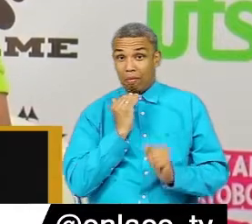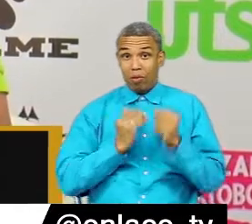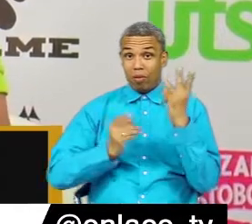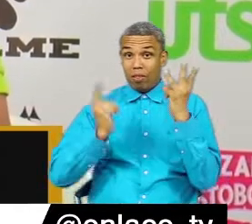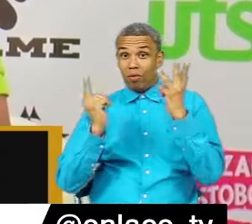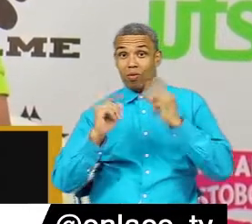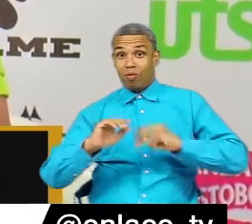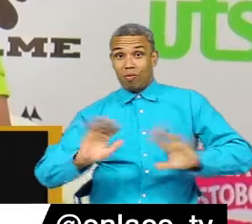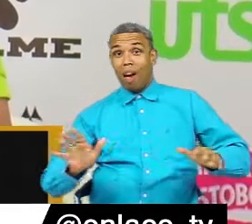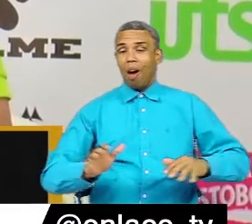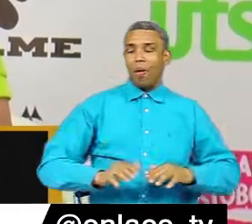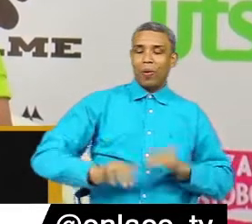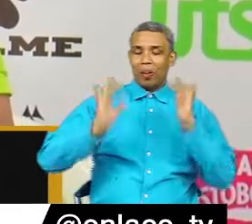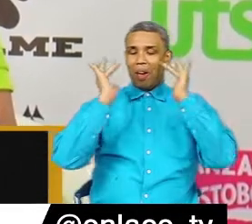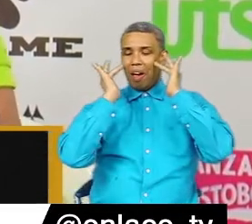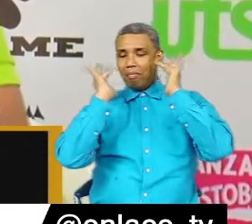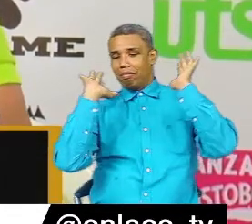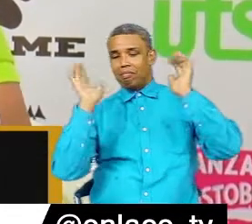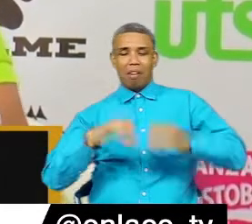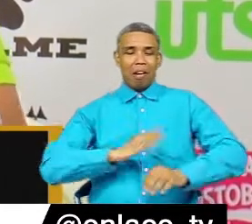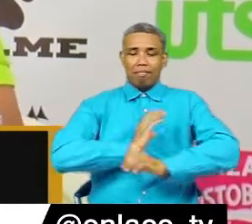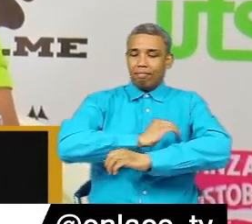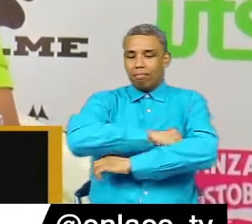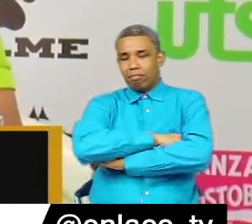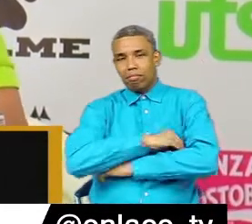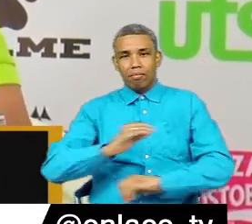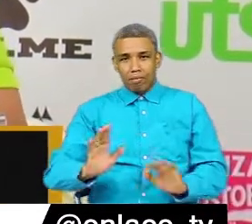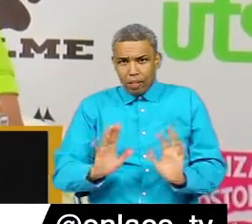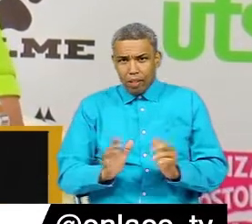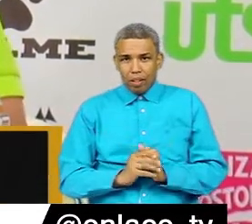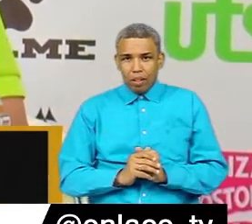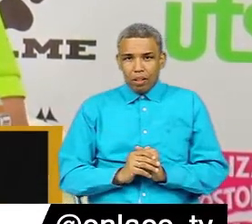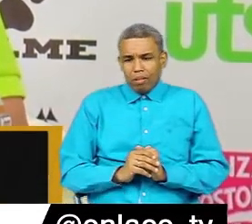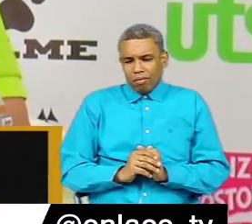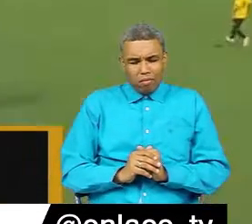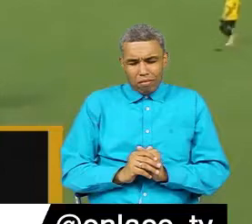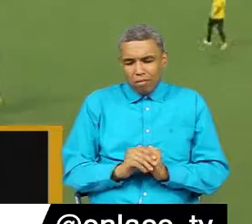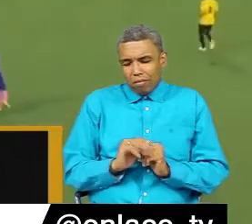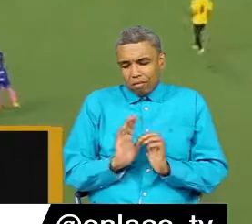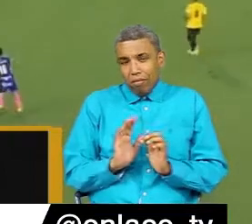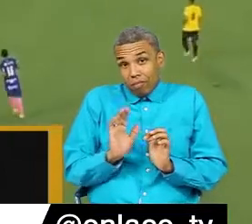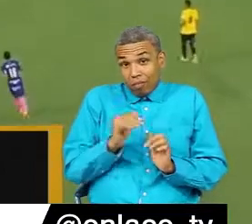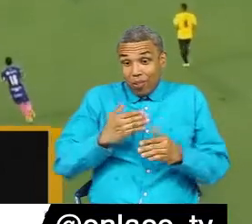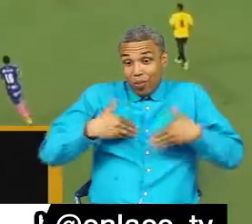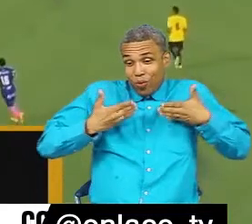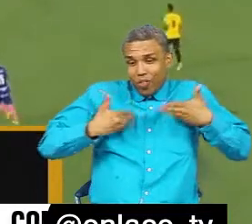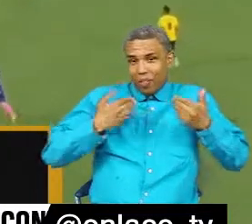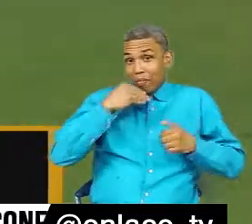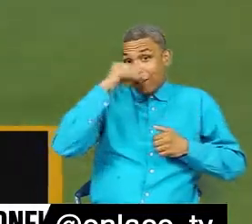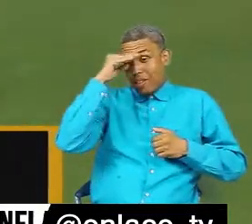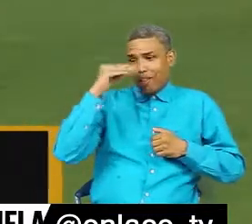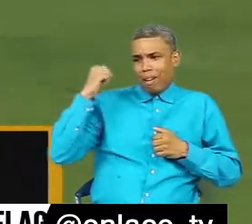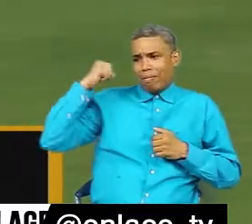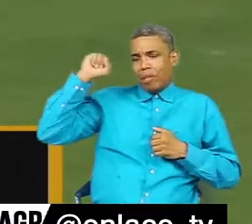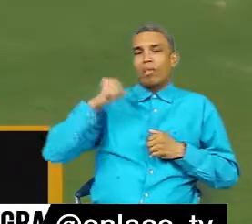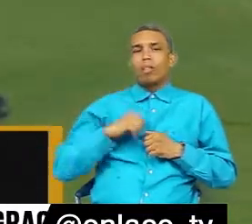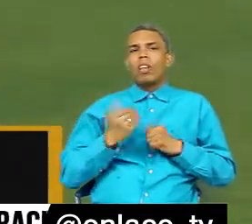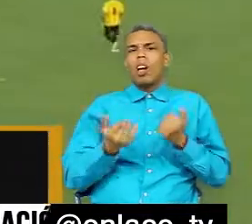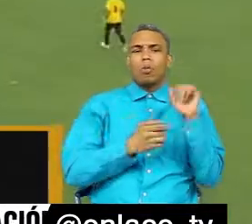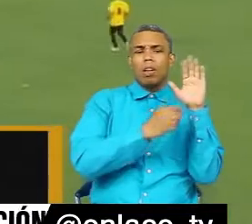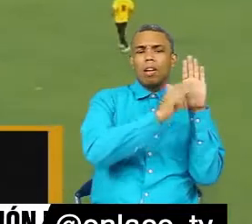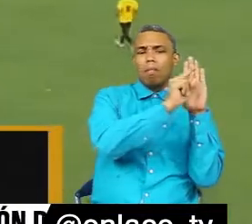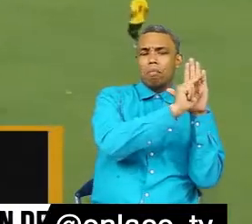muy contentos de saber que le ganamos a uno de los mejores equipos del país. Para el líder, la Máquina Amarilla logra 18